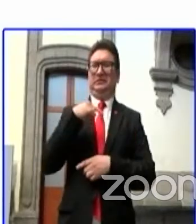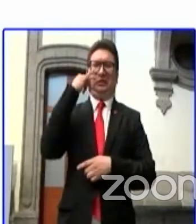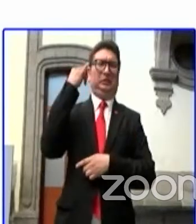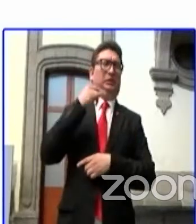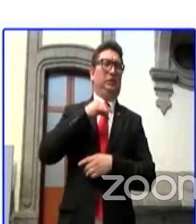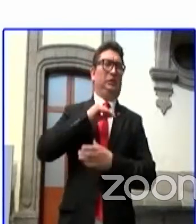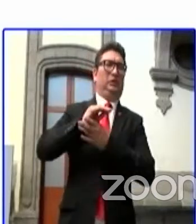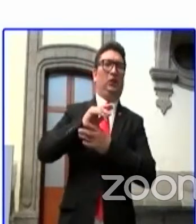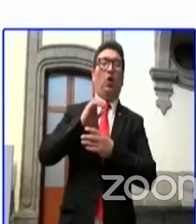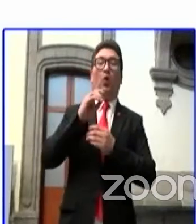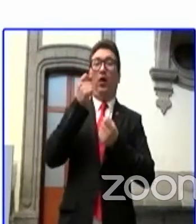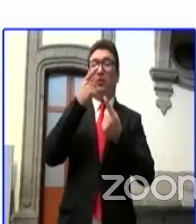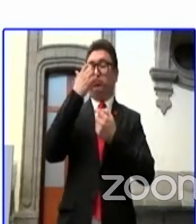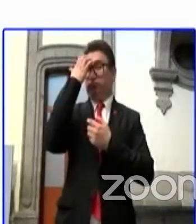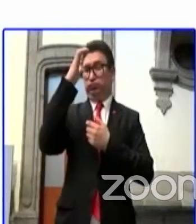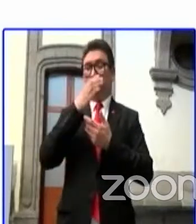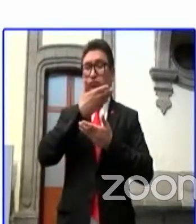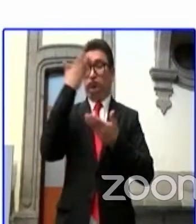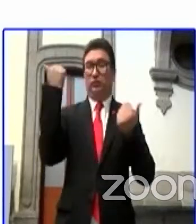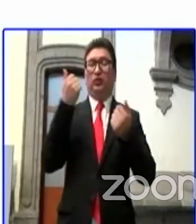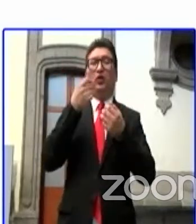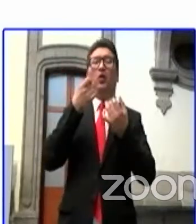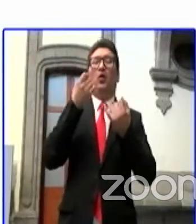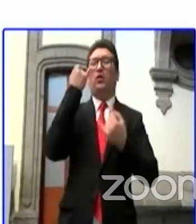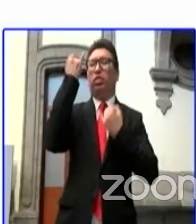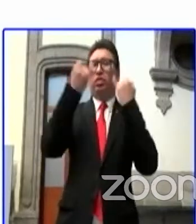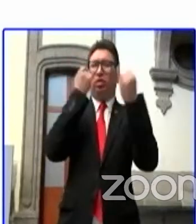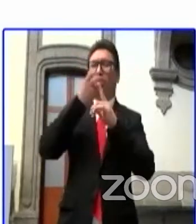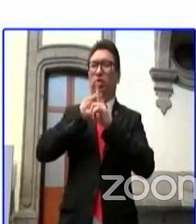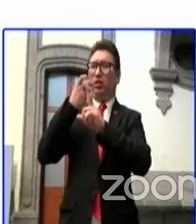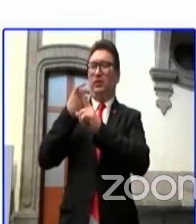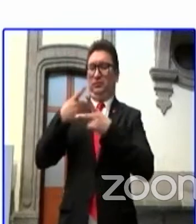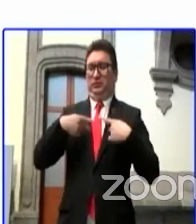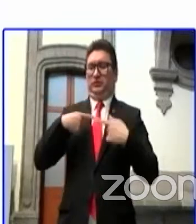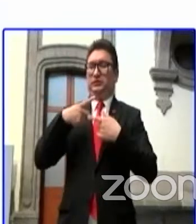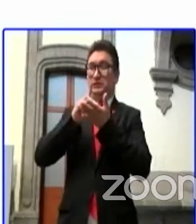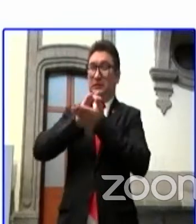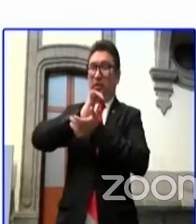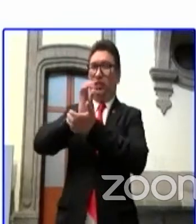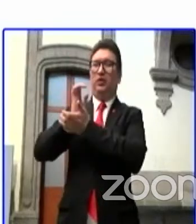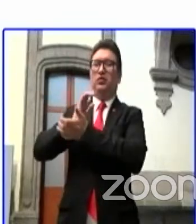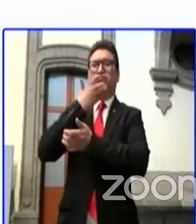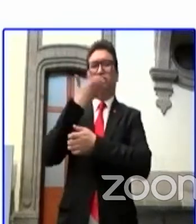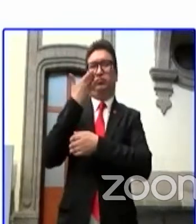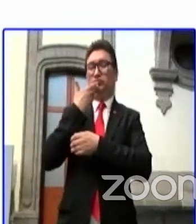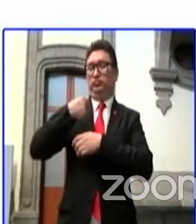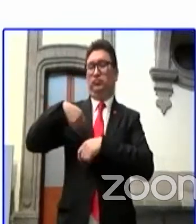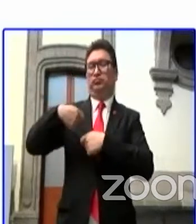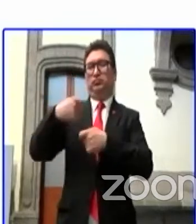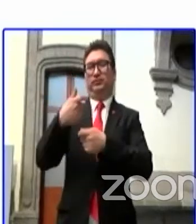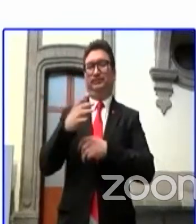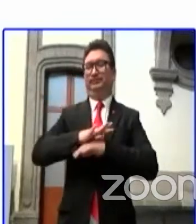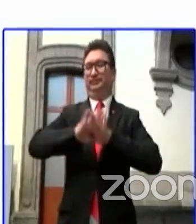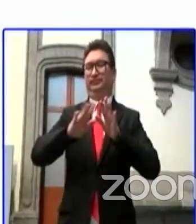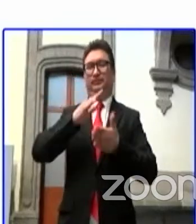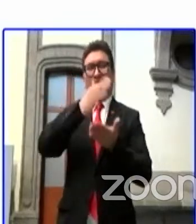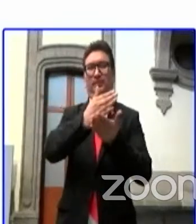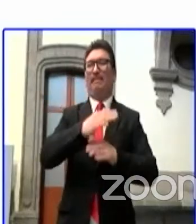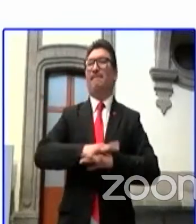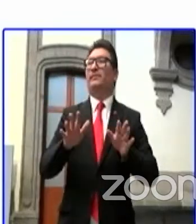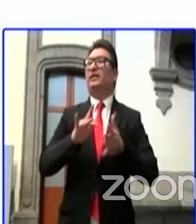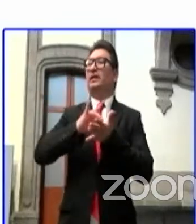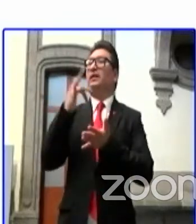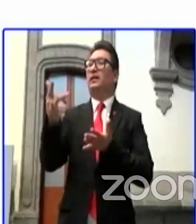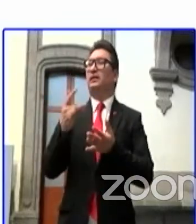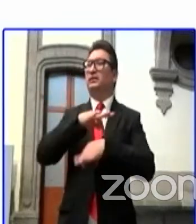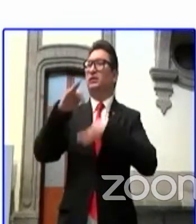el desconocimiento, los prejuicios y la discriminación a los que tradicionalmente hemos sido sometidos. Muchísimas gracias a todos